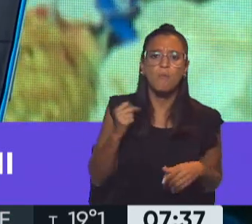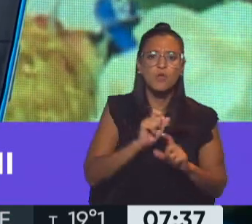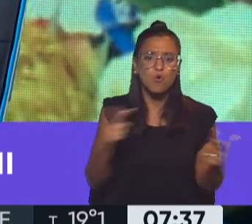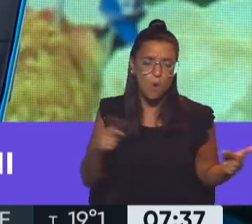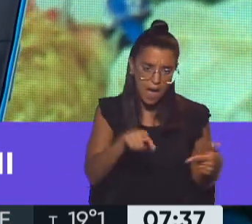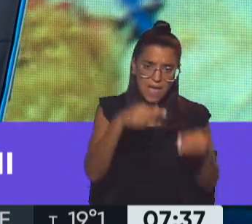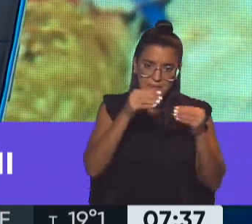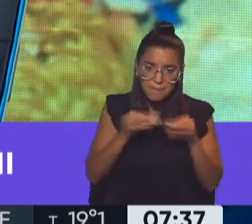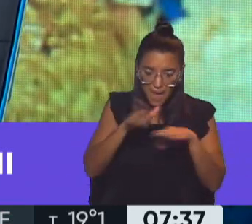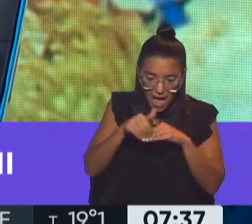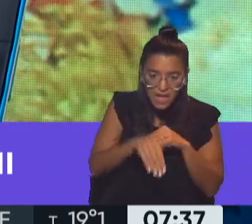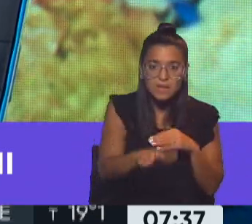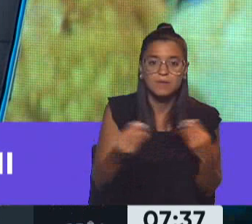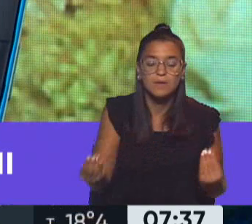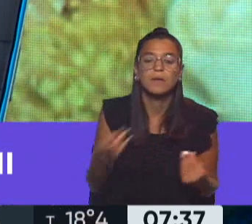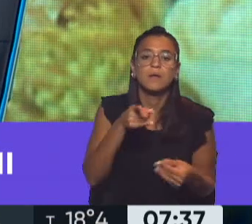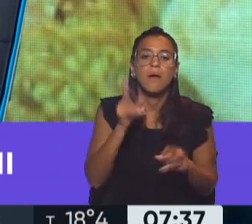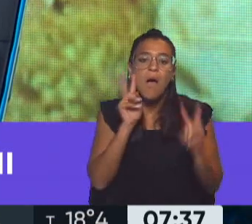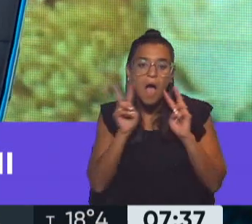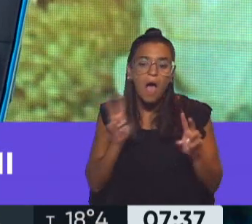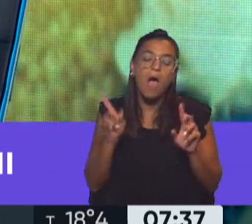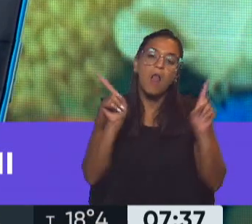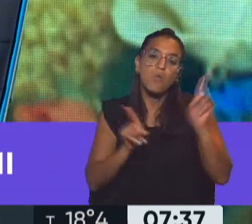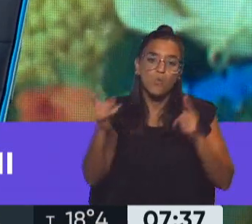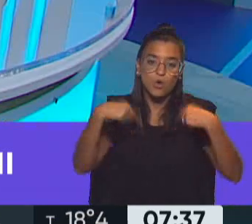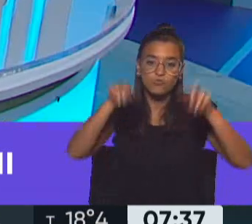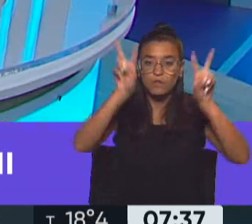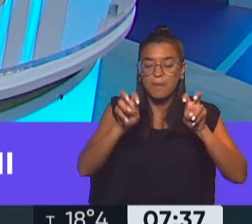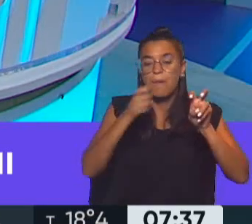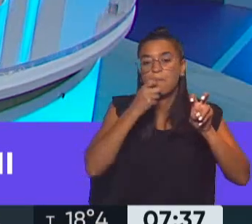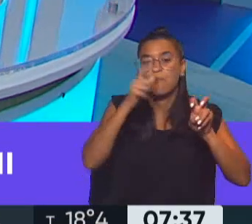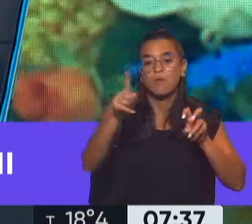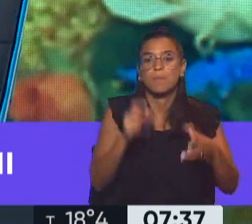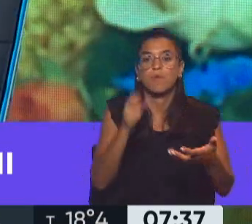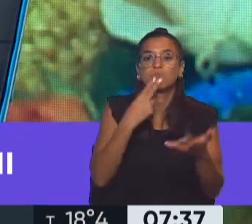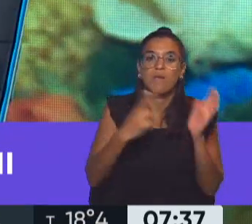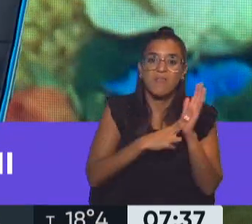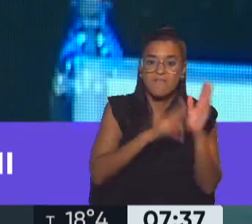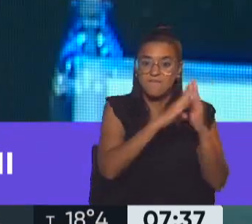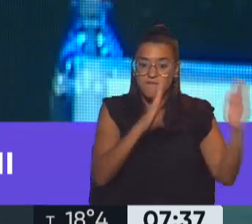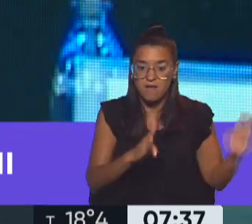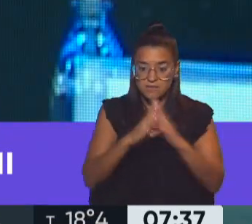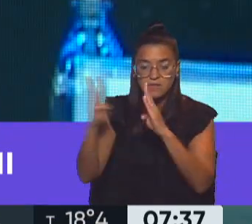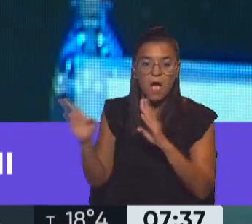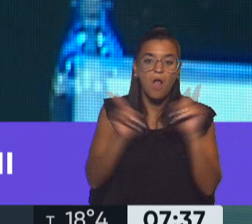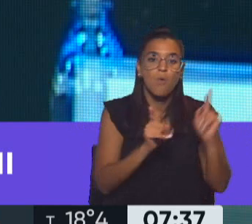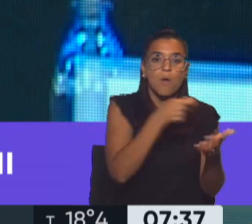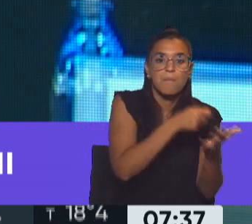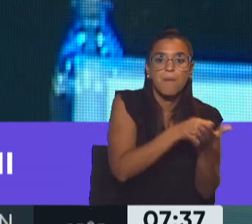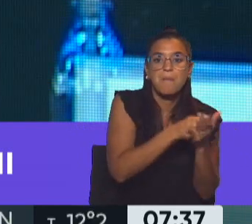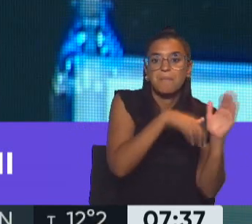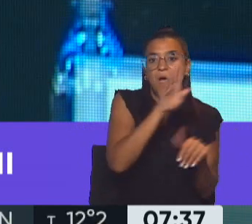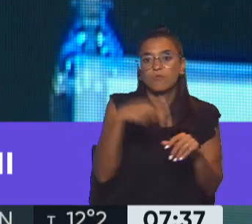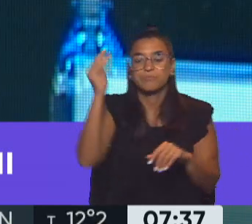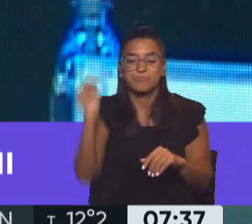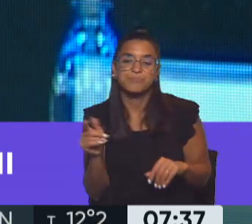el puntapié inicial para empezar a definir algunas cuestiones, por ejemplo, el tema de la segmentación de las tarifas. Sí, a mí me hace mucho ruido, siempre me